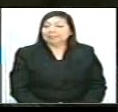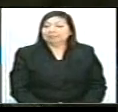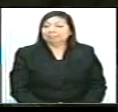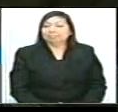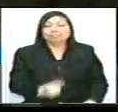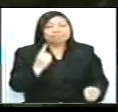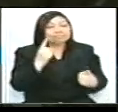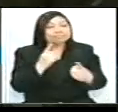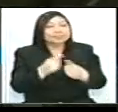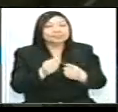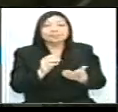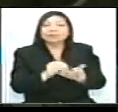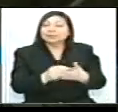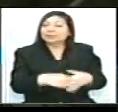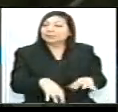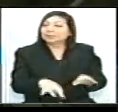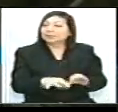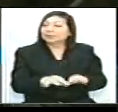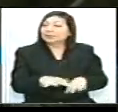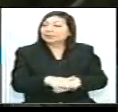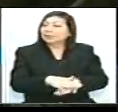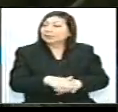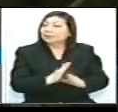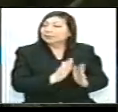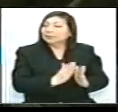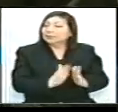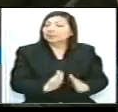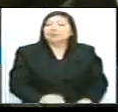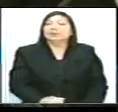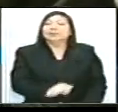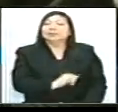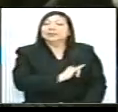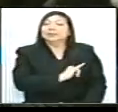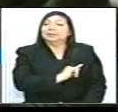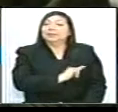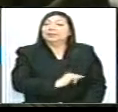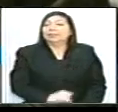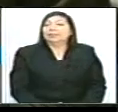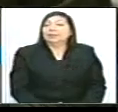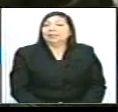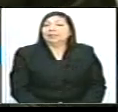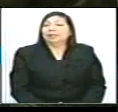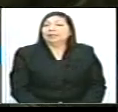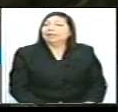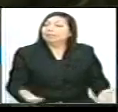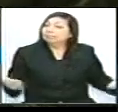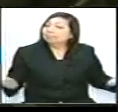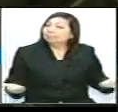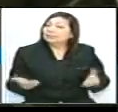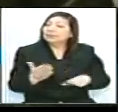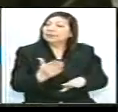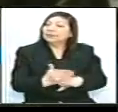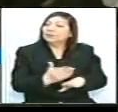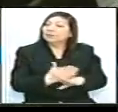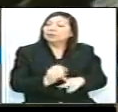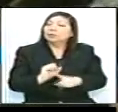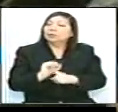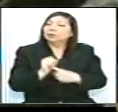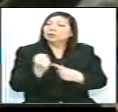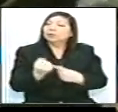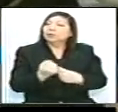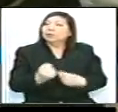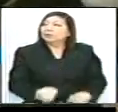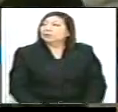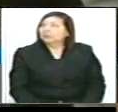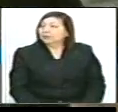Los objetivos priorizados en el plan estratégico institucional son las de impulsar el desarrollo social